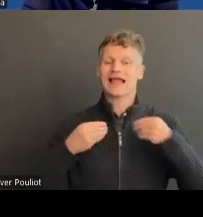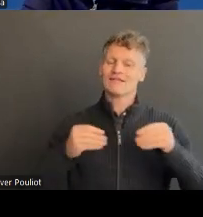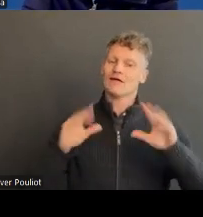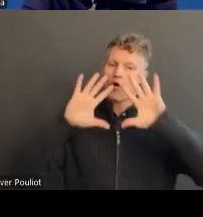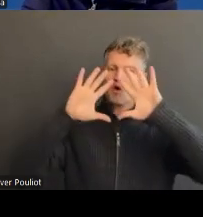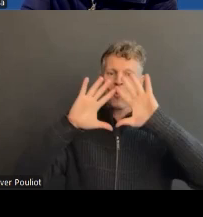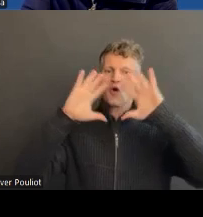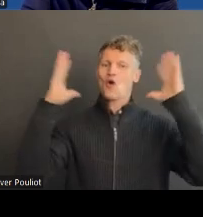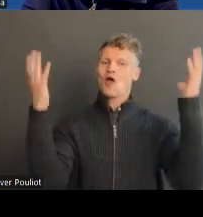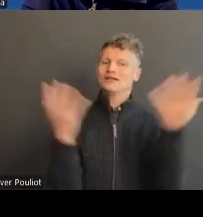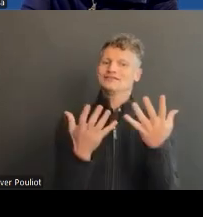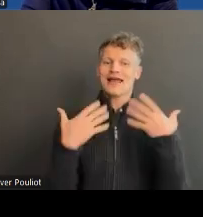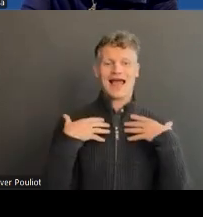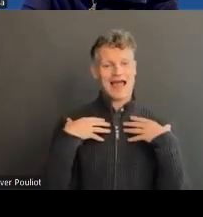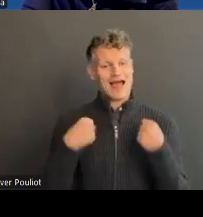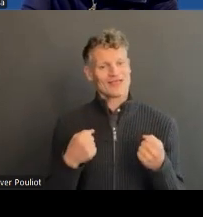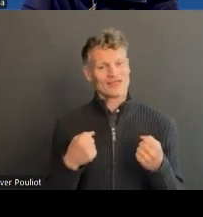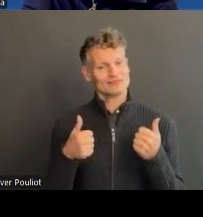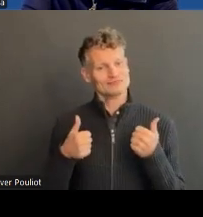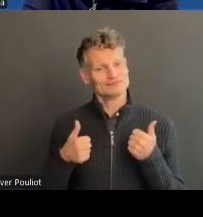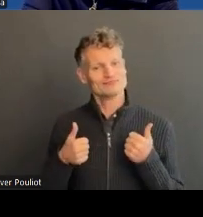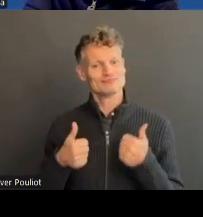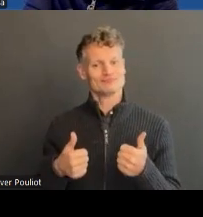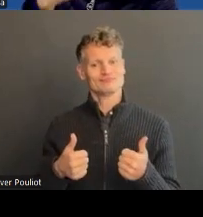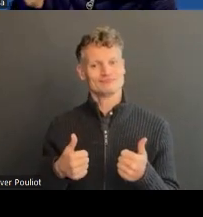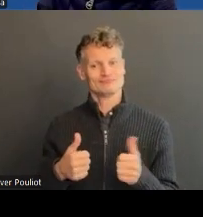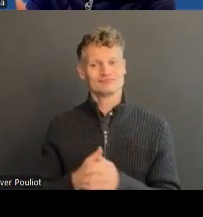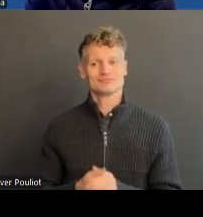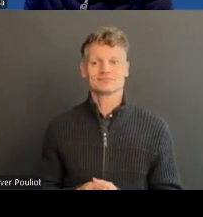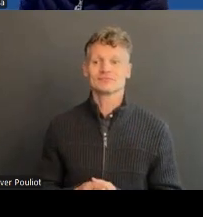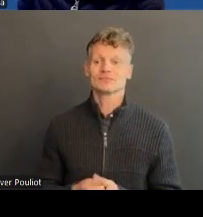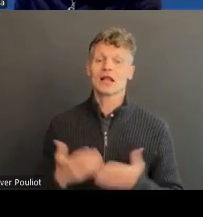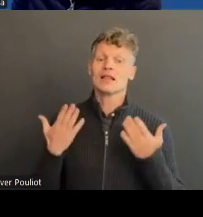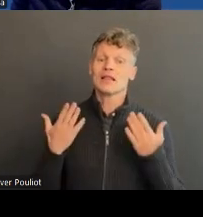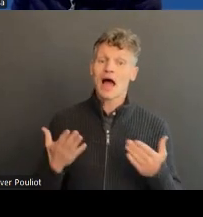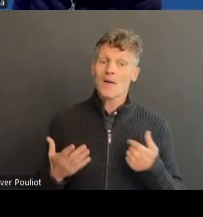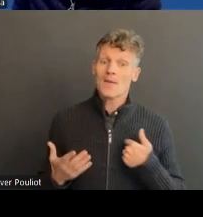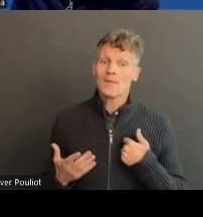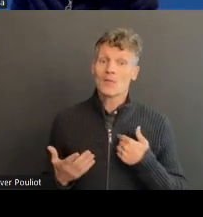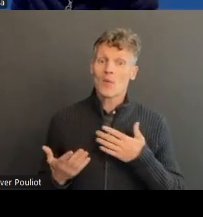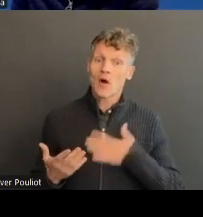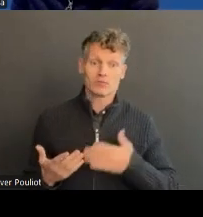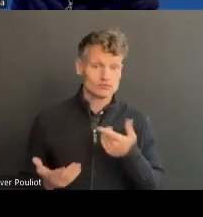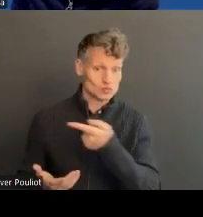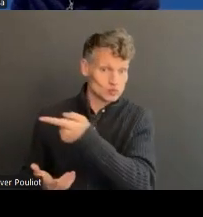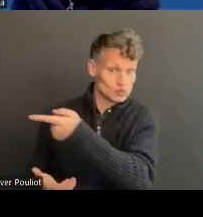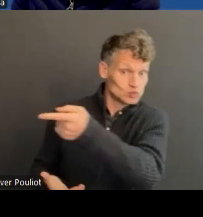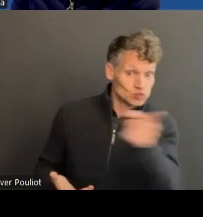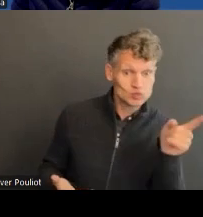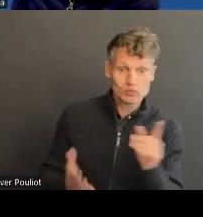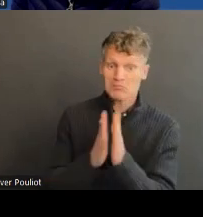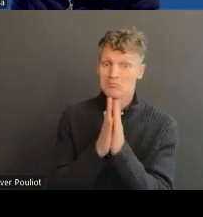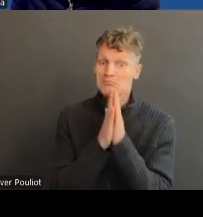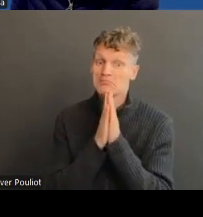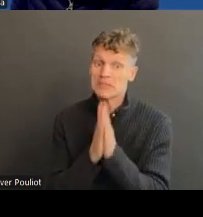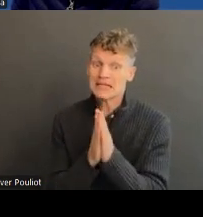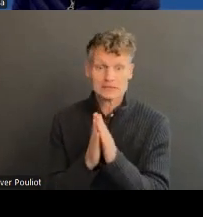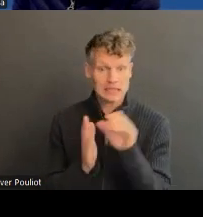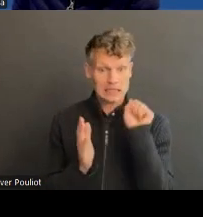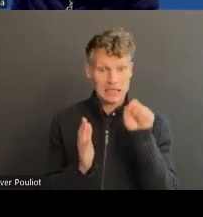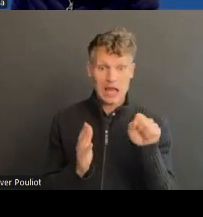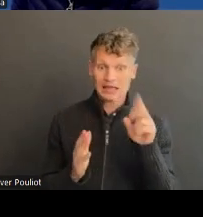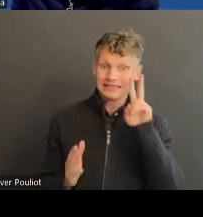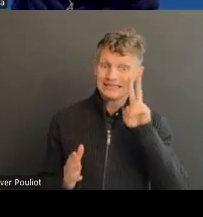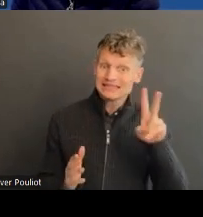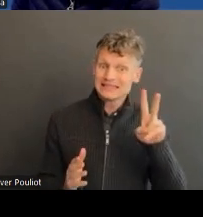resultado holístico y mejorar las condiciones de vida de las comunidades afectadas. Ahora